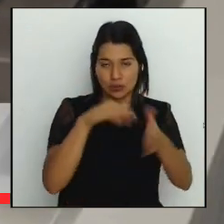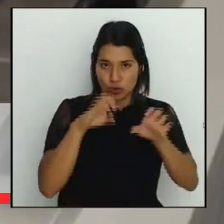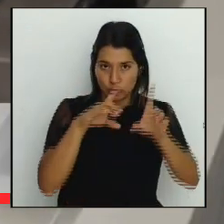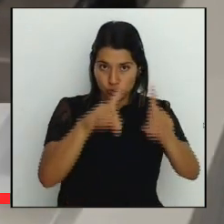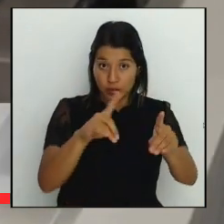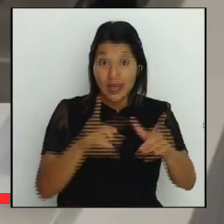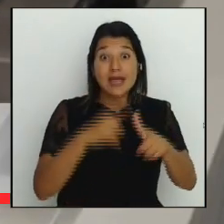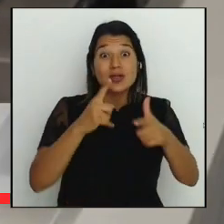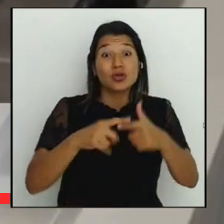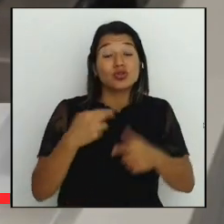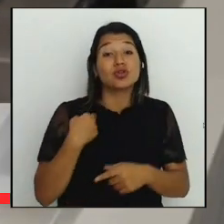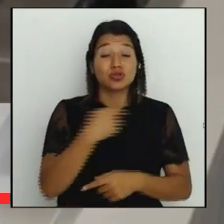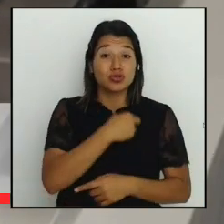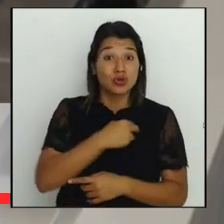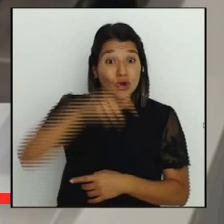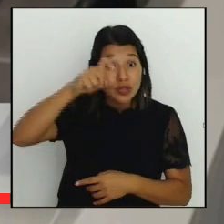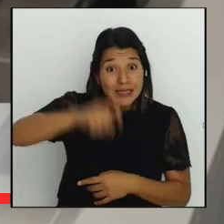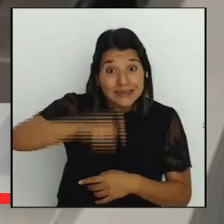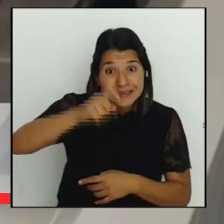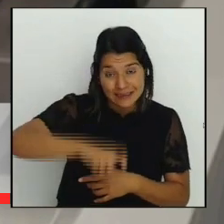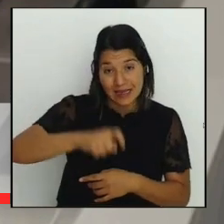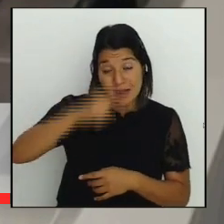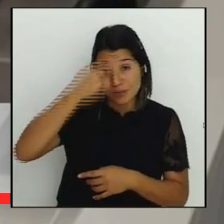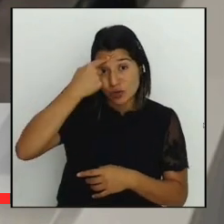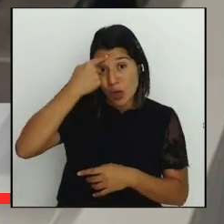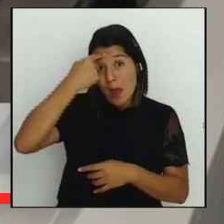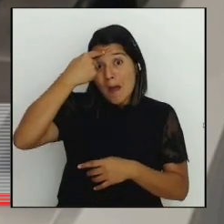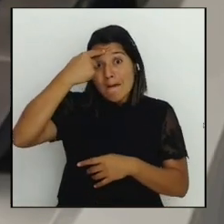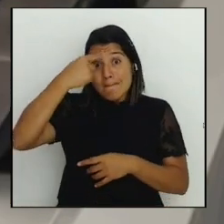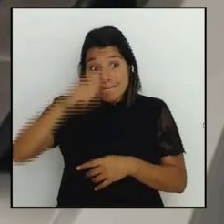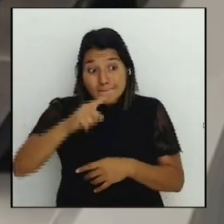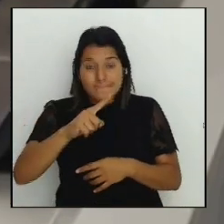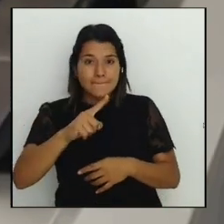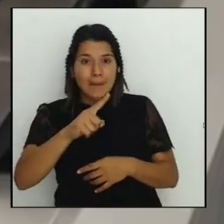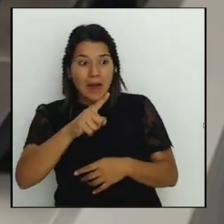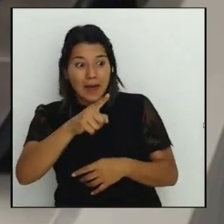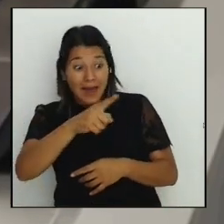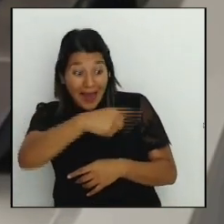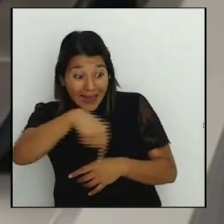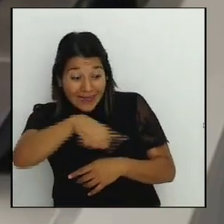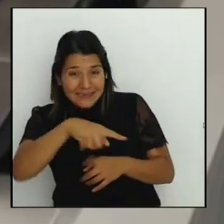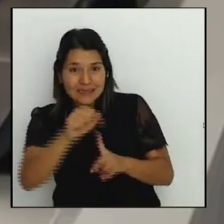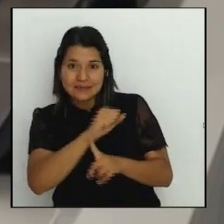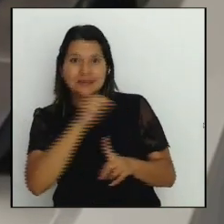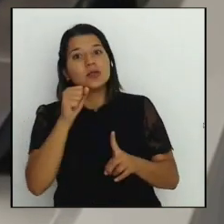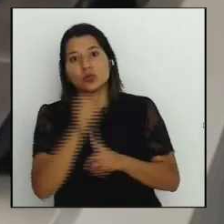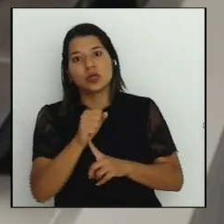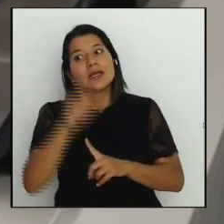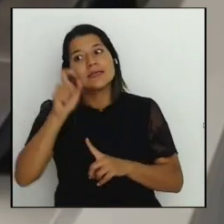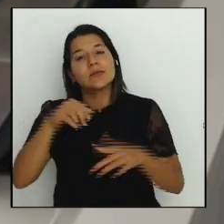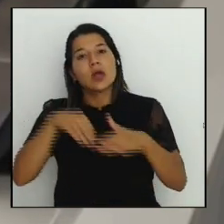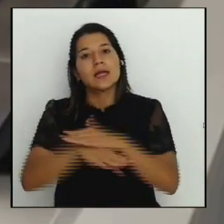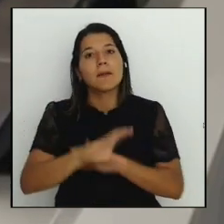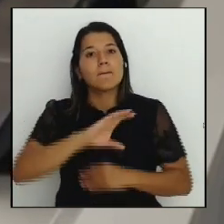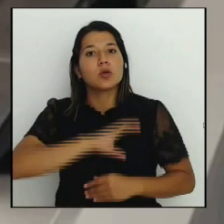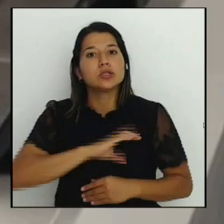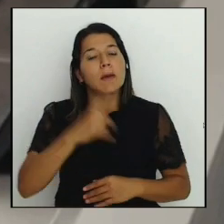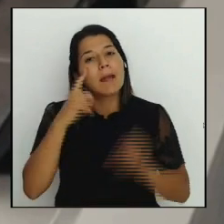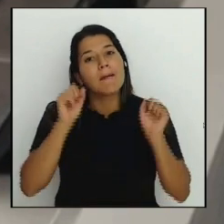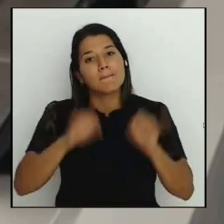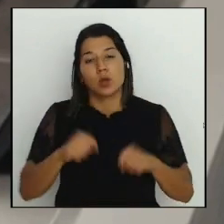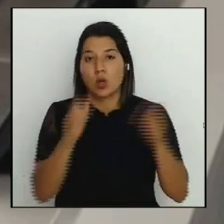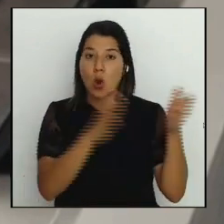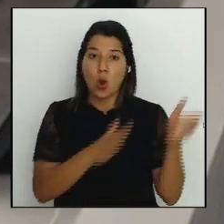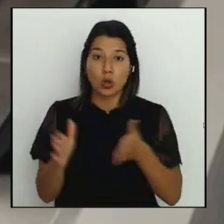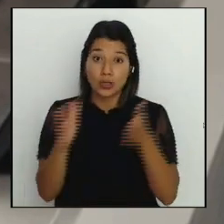están agrediendo unos a otros, lastimosamente sí tiene que entrar la fuerza pública para poner orden. Entonces, para eso